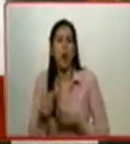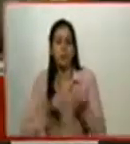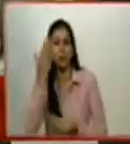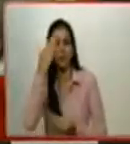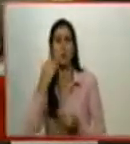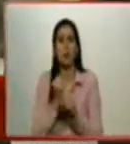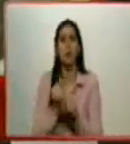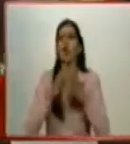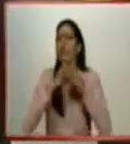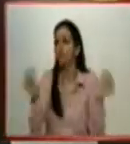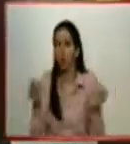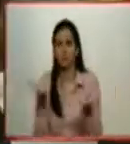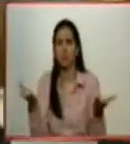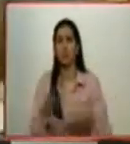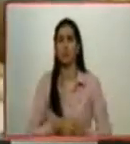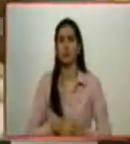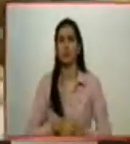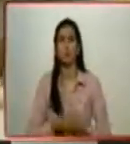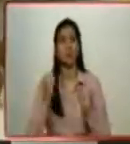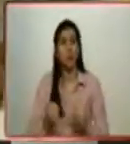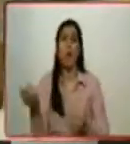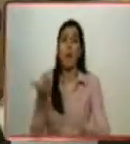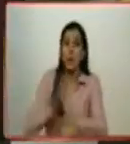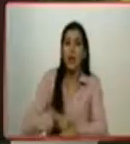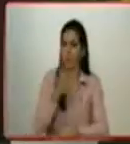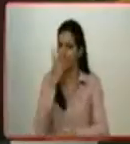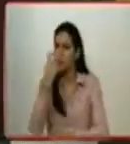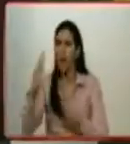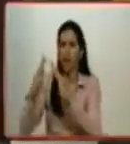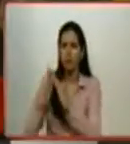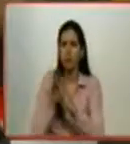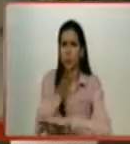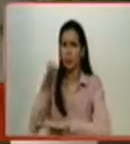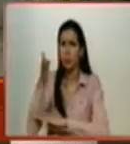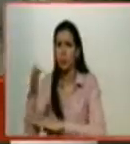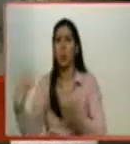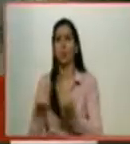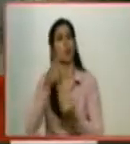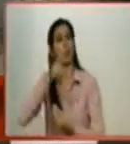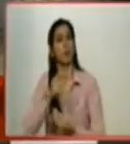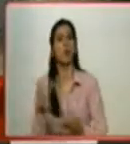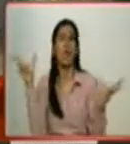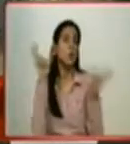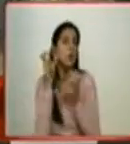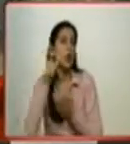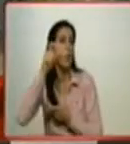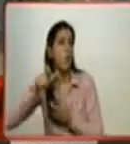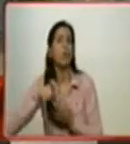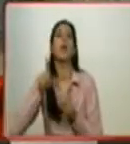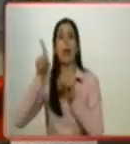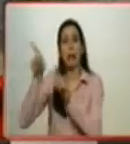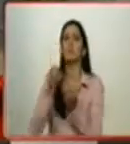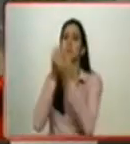por todo. Manifestaron que reforzarán los recorridos casa a casa con el pueblo venezolano y de esta manera llevar la voz del poder popular hasta el